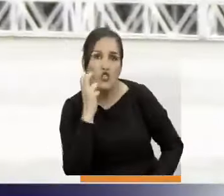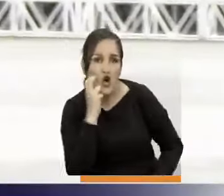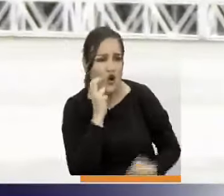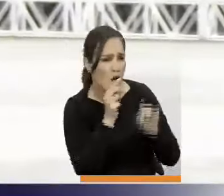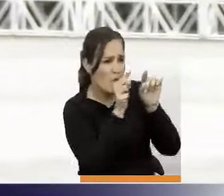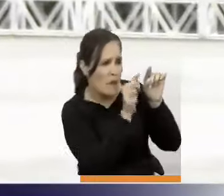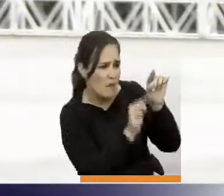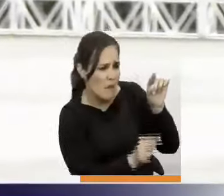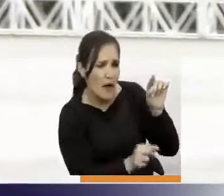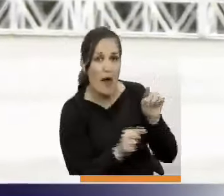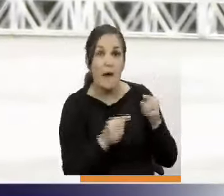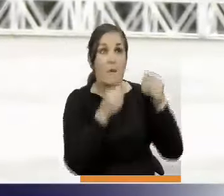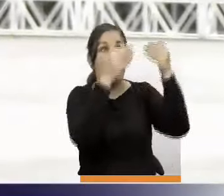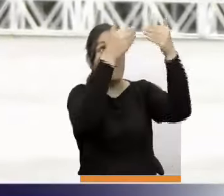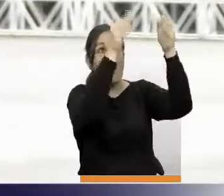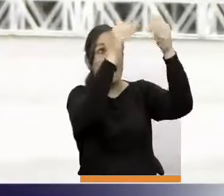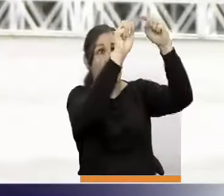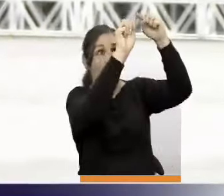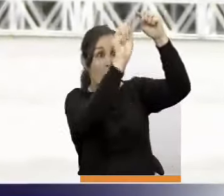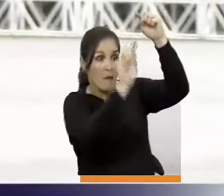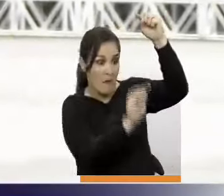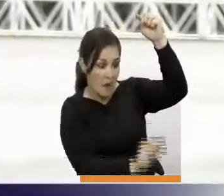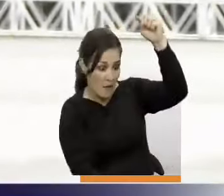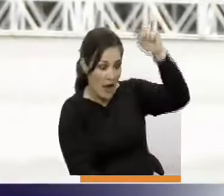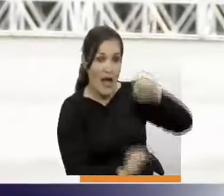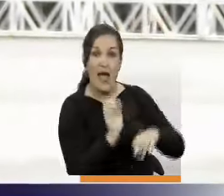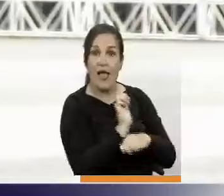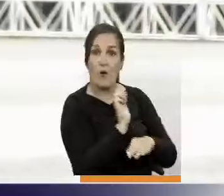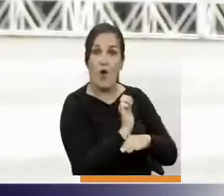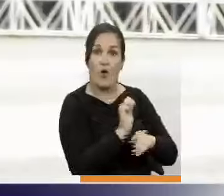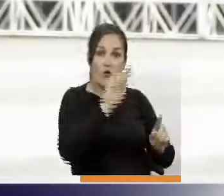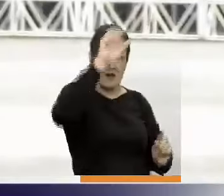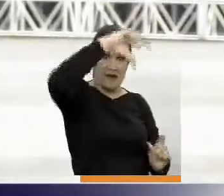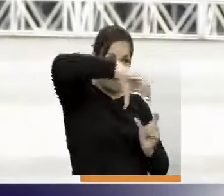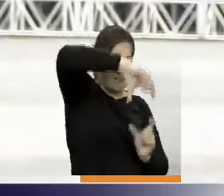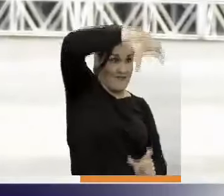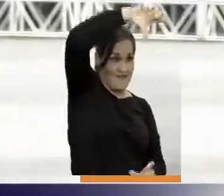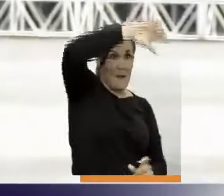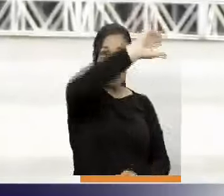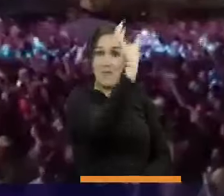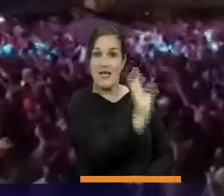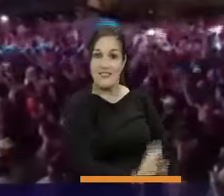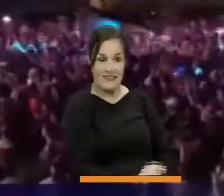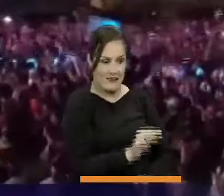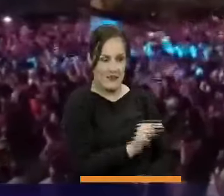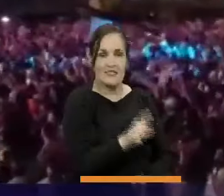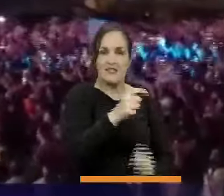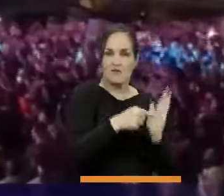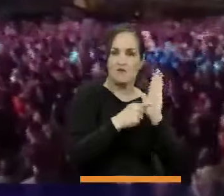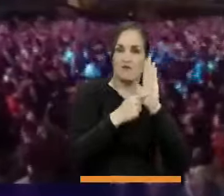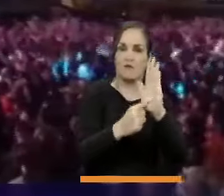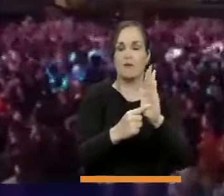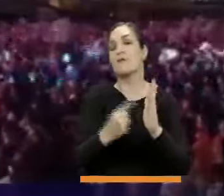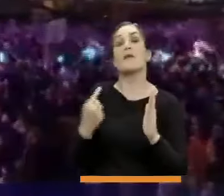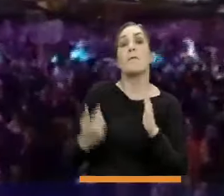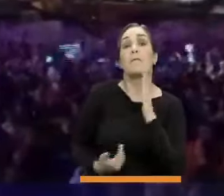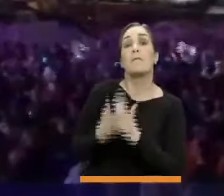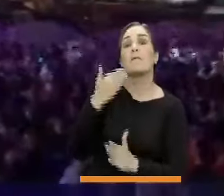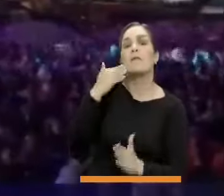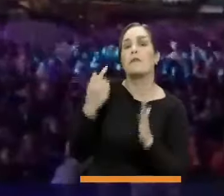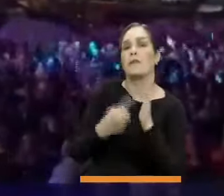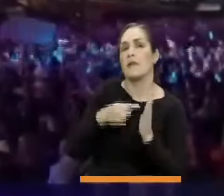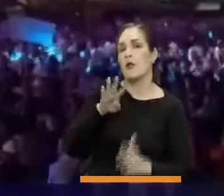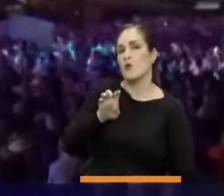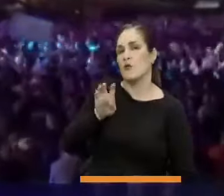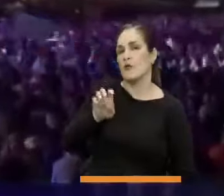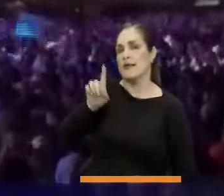que va desde Panamá hasta Ecuador, tengan las oportunidades de mostrarse. Desde 1996